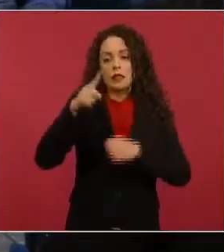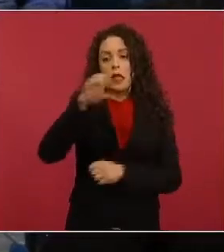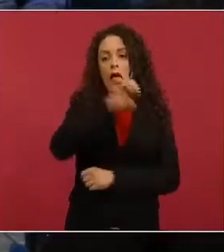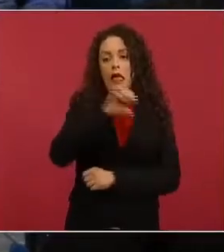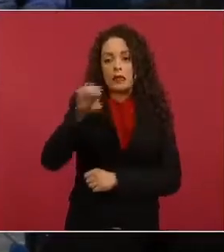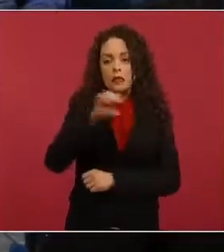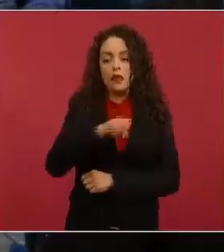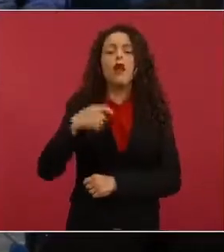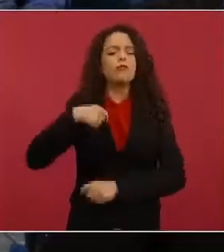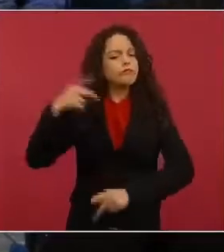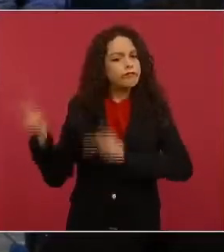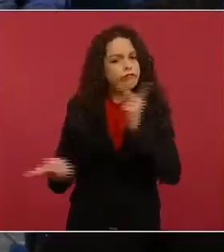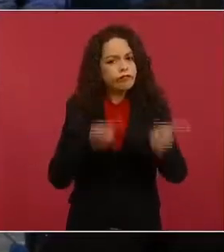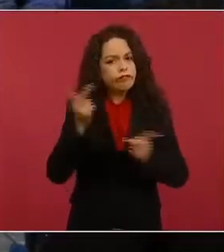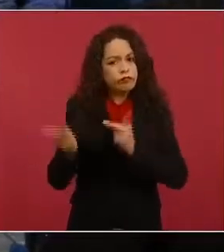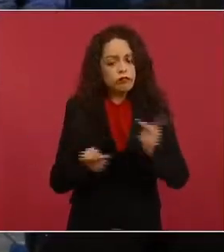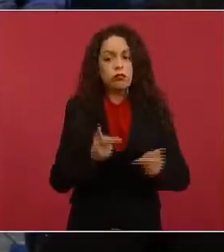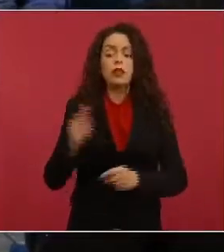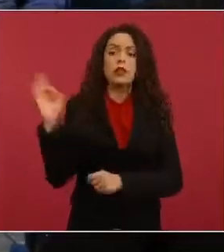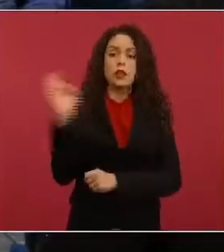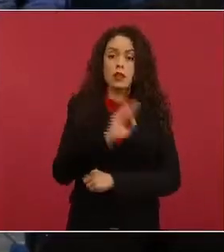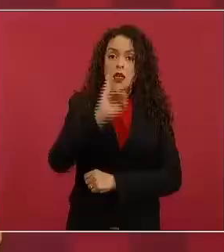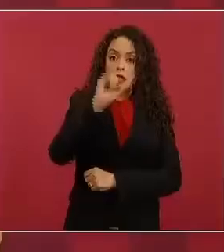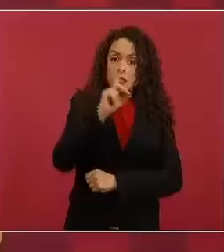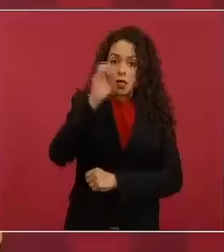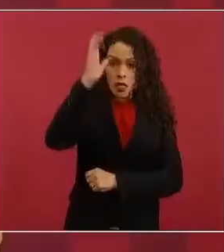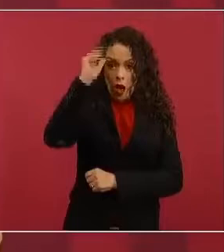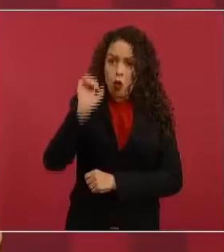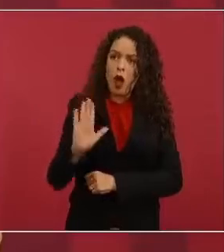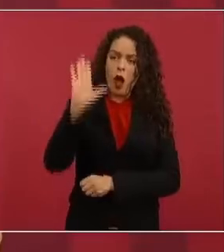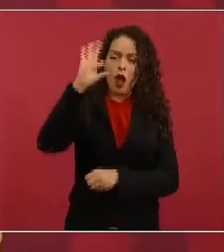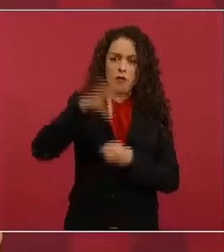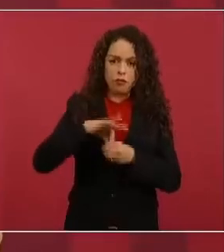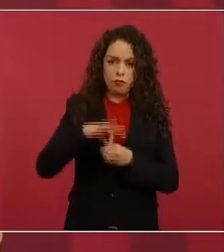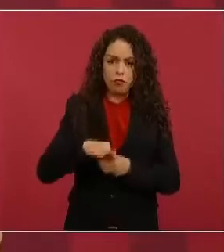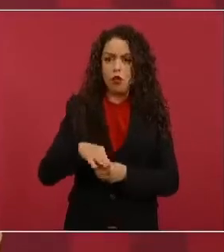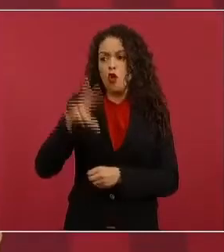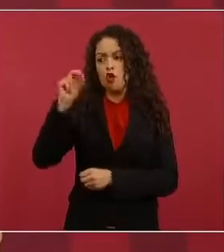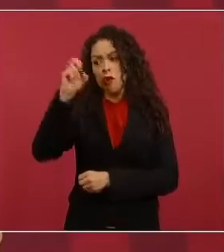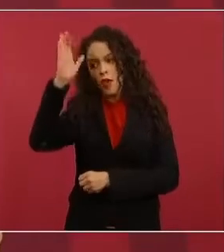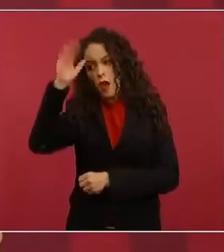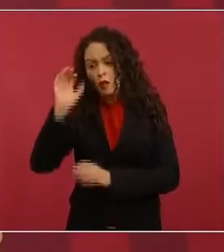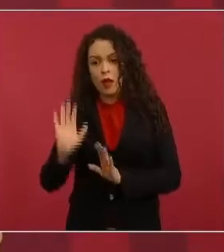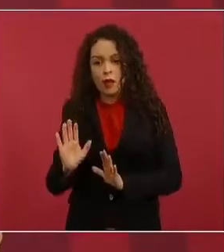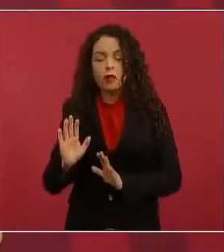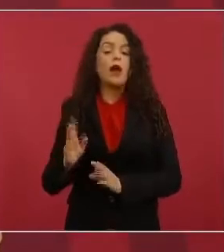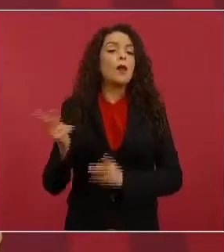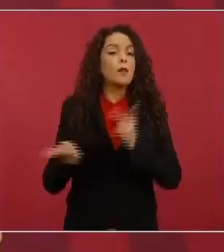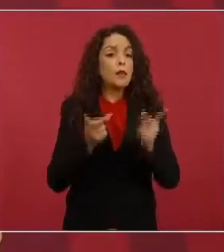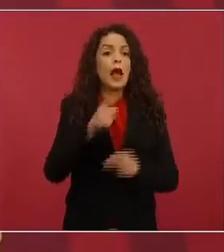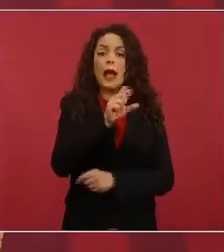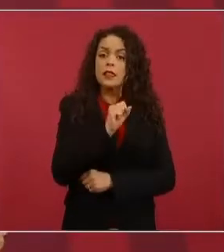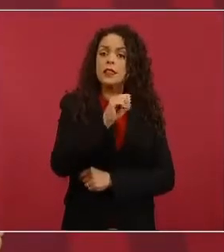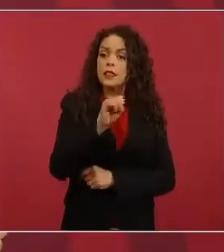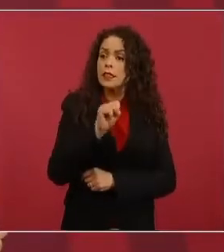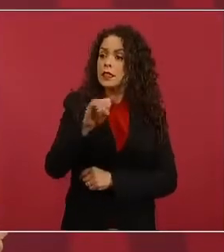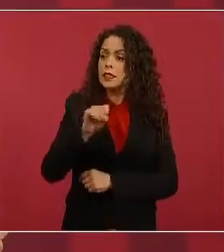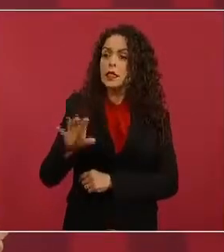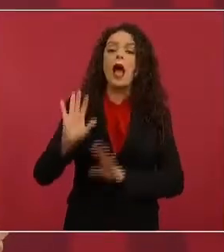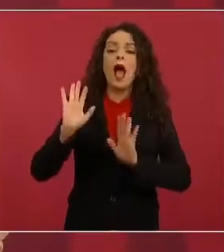votó y la gente aceptó que se instalara la planta y se le dio el permiso